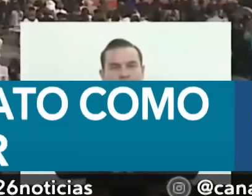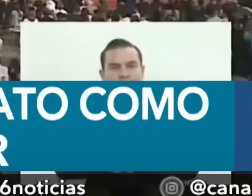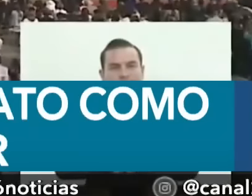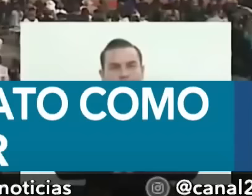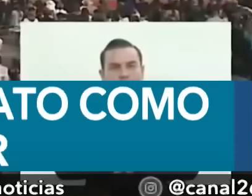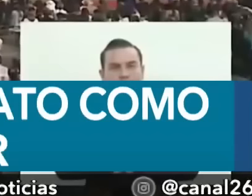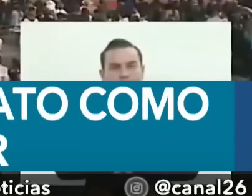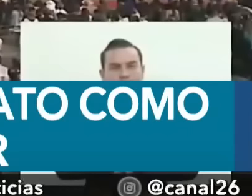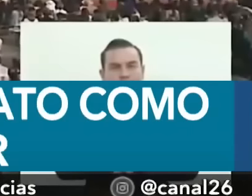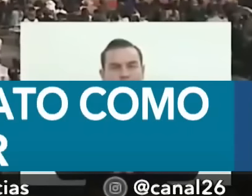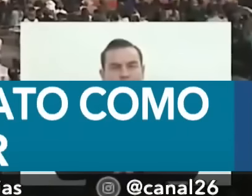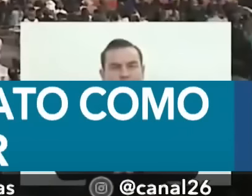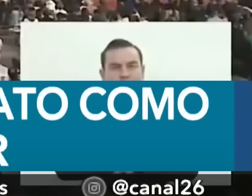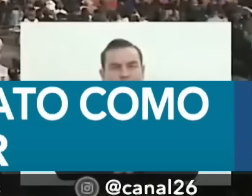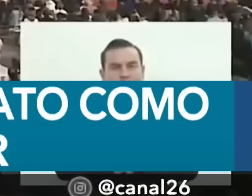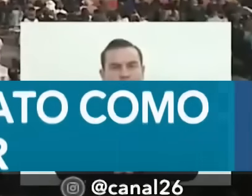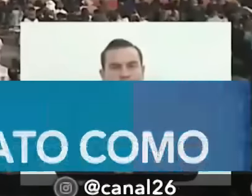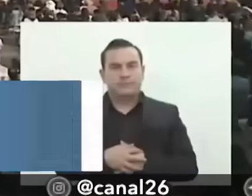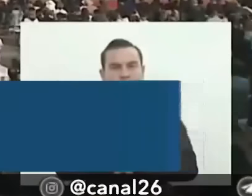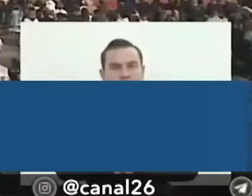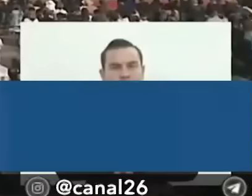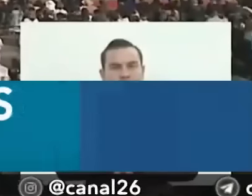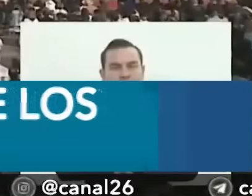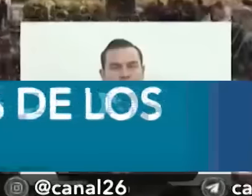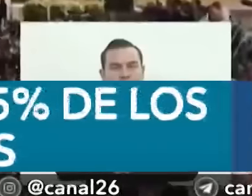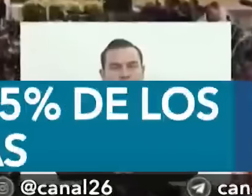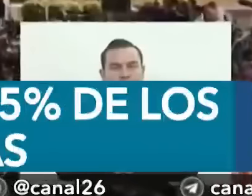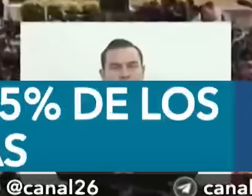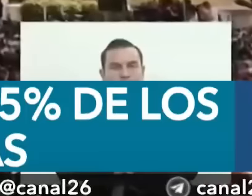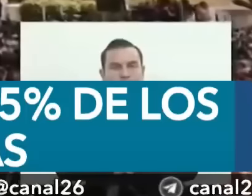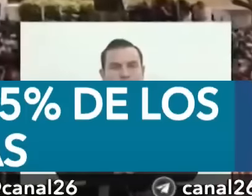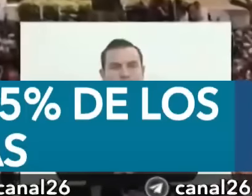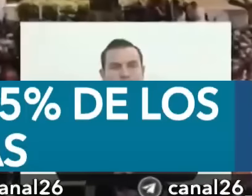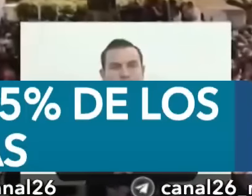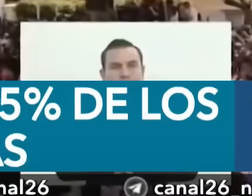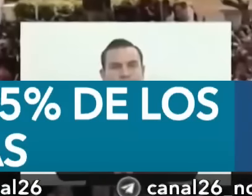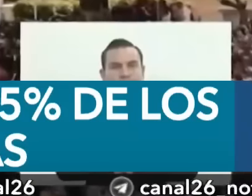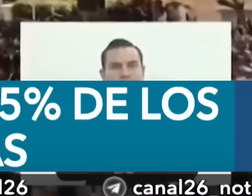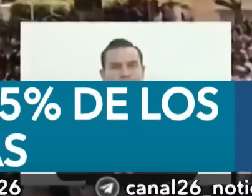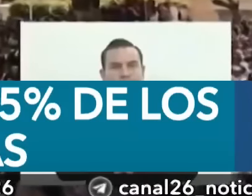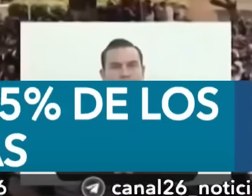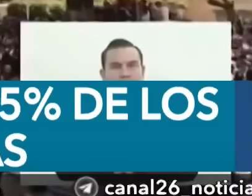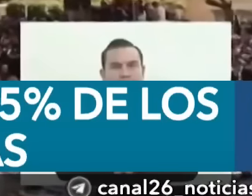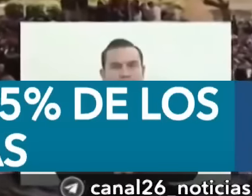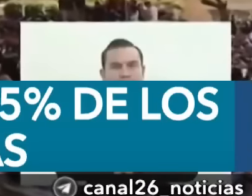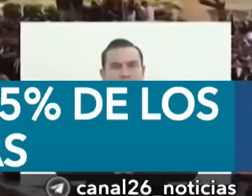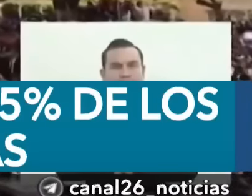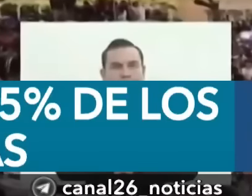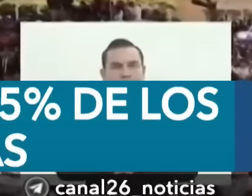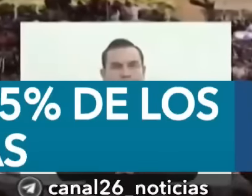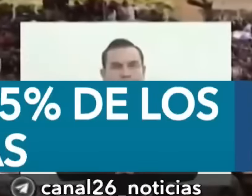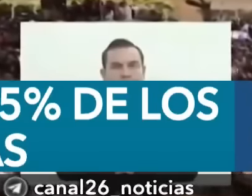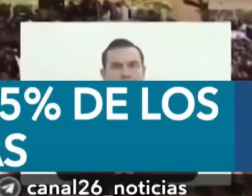Salvador y la asunción entonces de Bukele por segunda vez, por consecutivo, en este caso en su cargo como presidente.